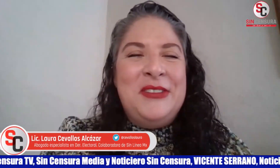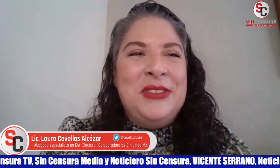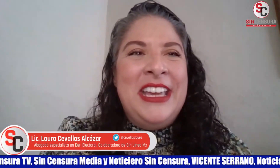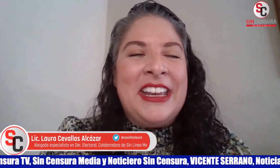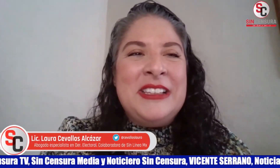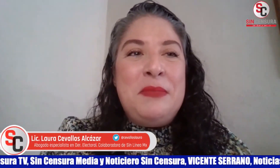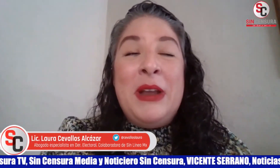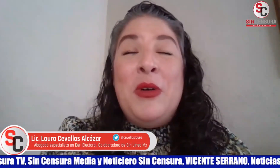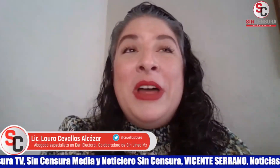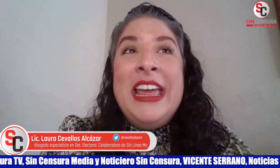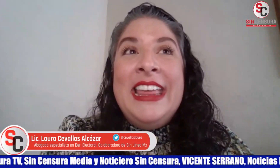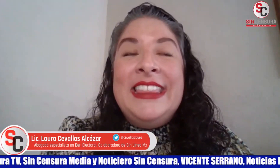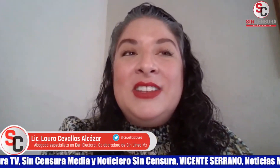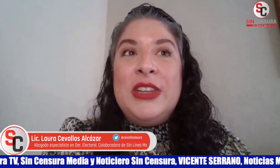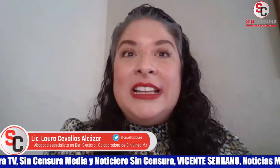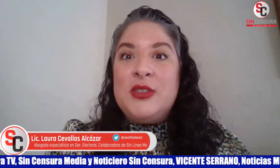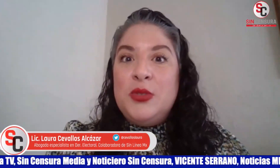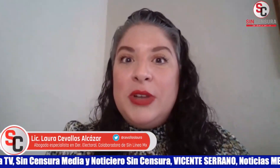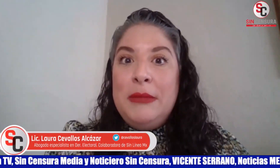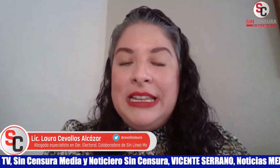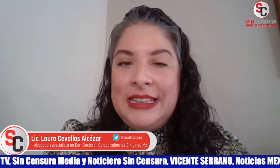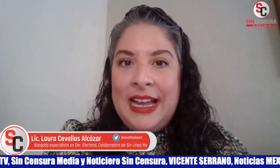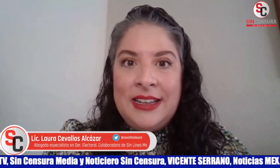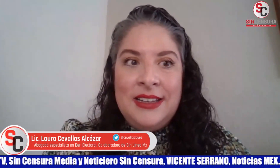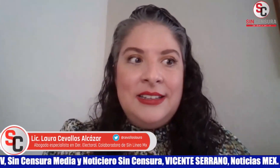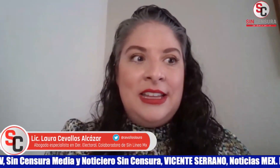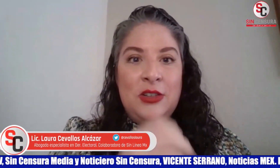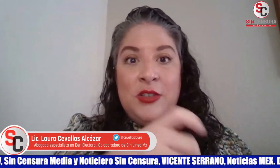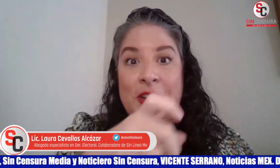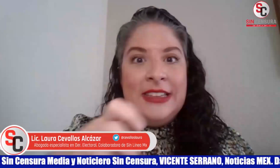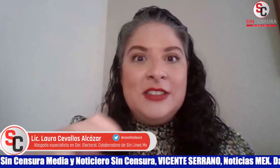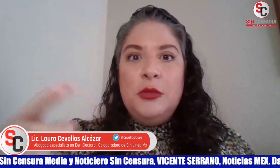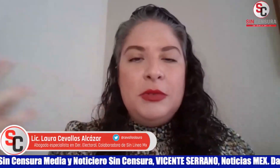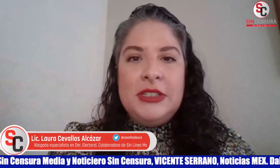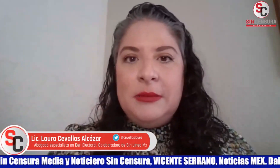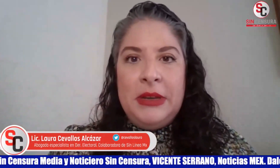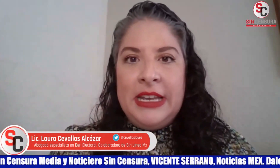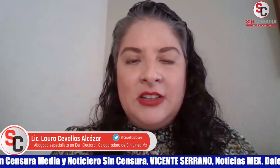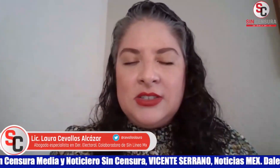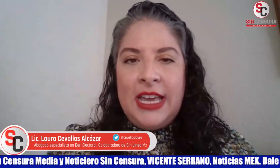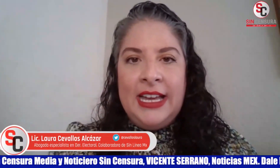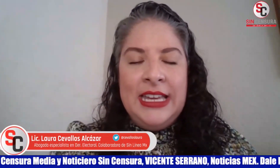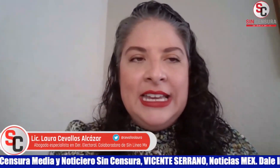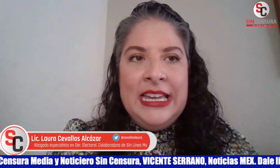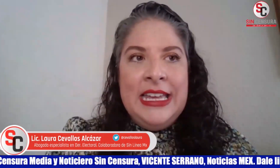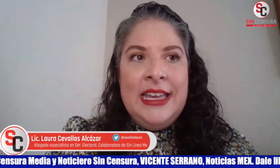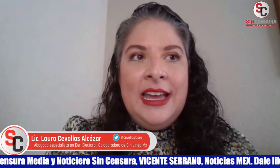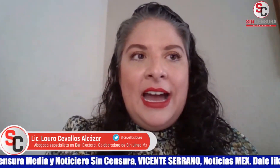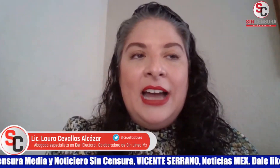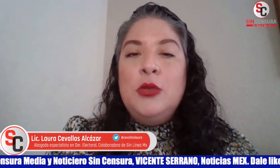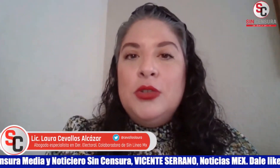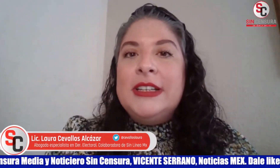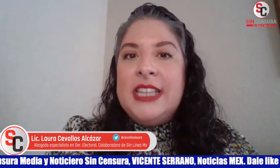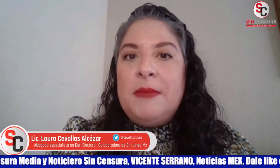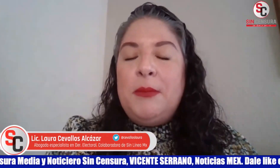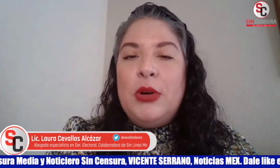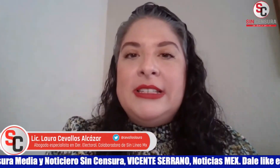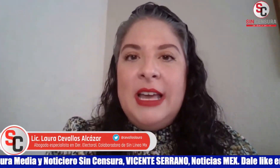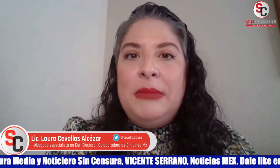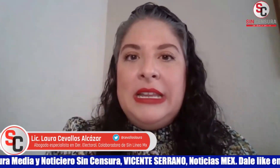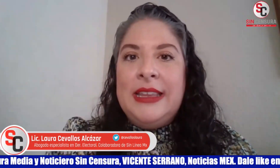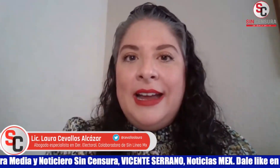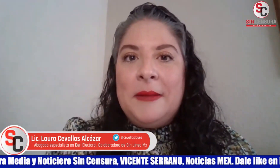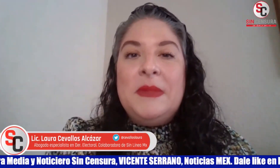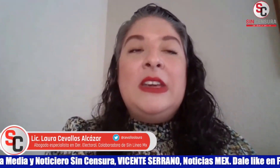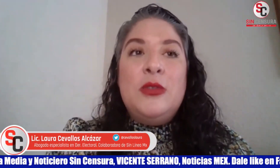César Gutiérrez, pero dentro de la estructura militar, de los diferentes grupos disciplinarios que hay uno que se llama